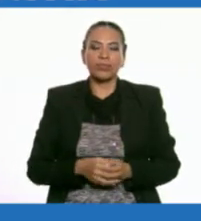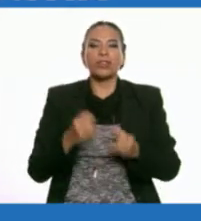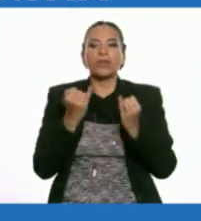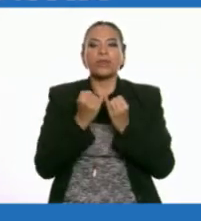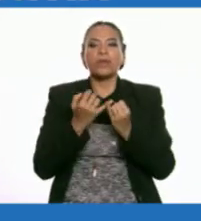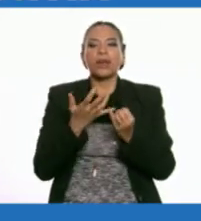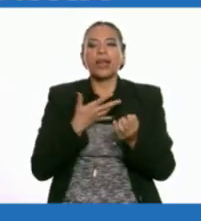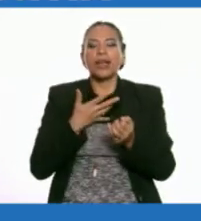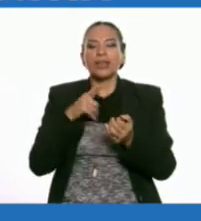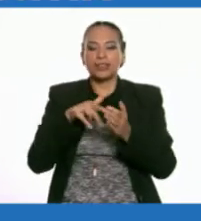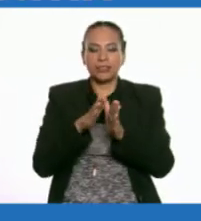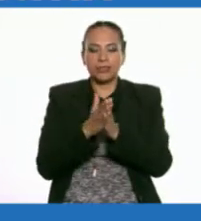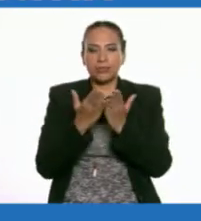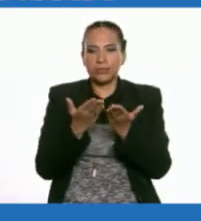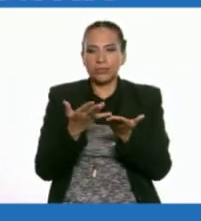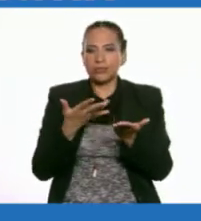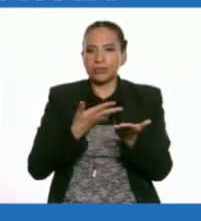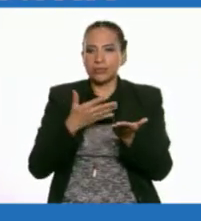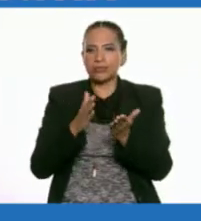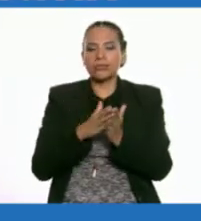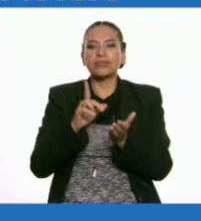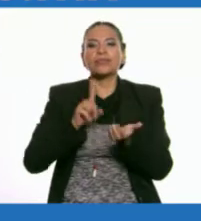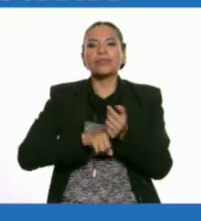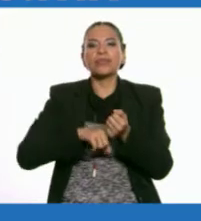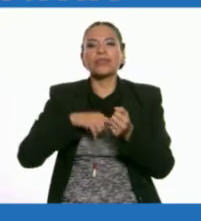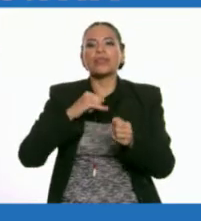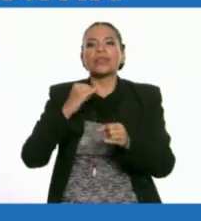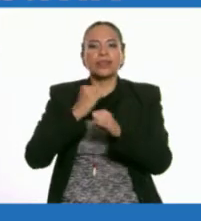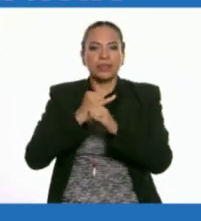También puedes encontrar los libros de texto en la página